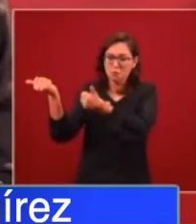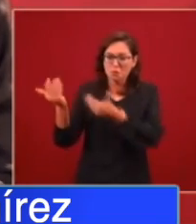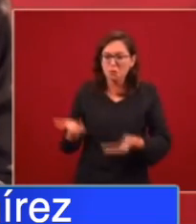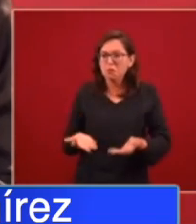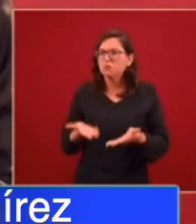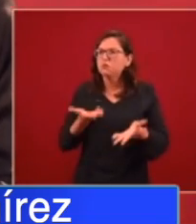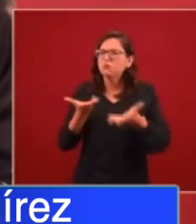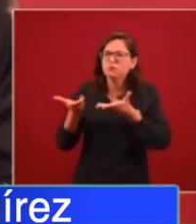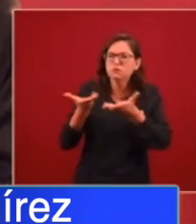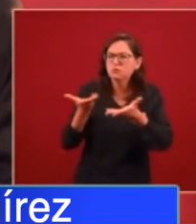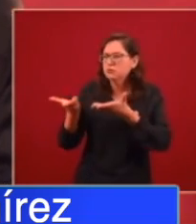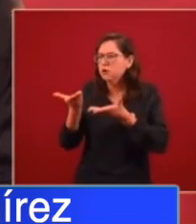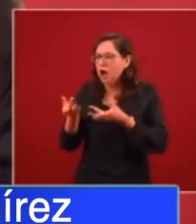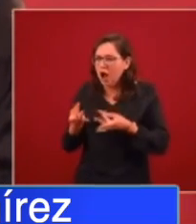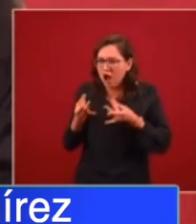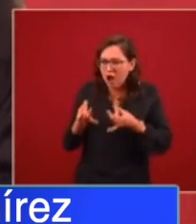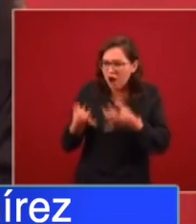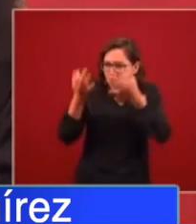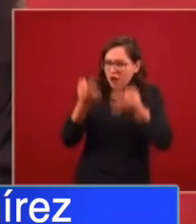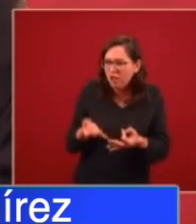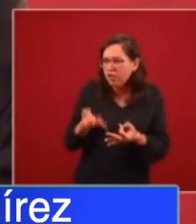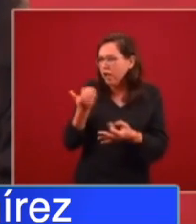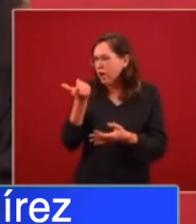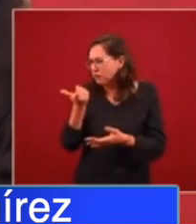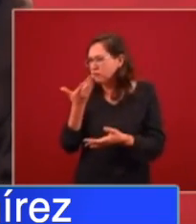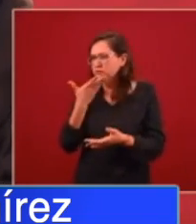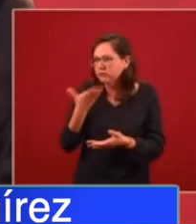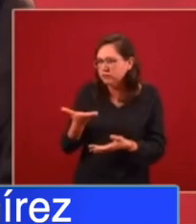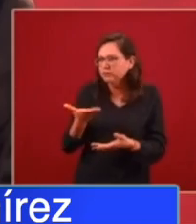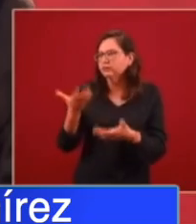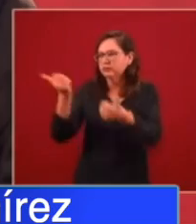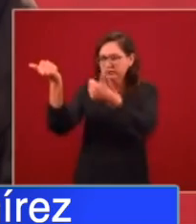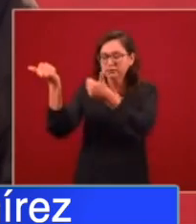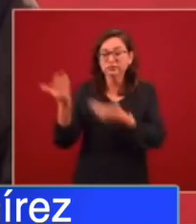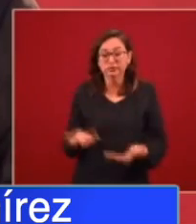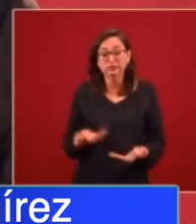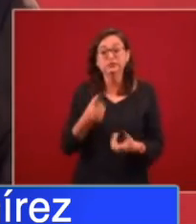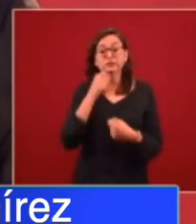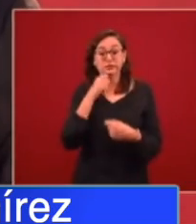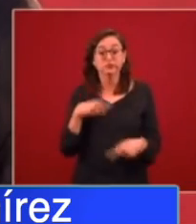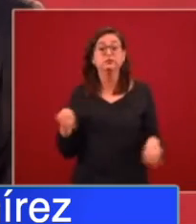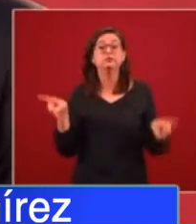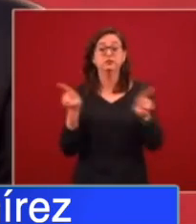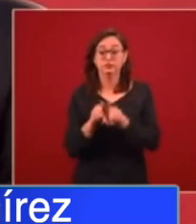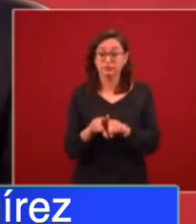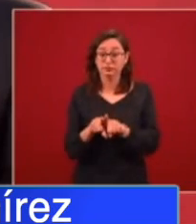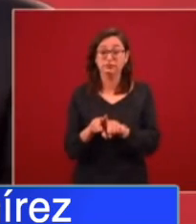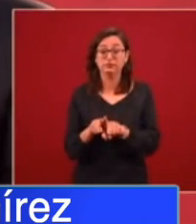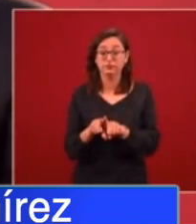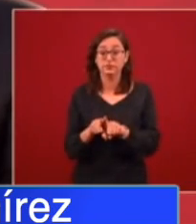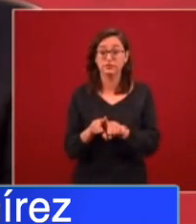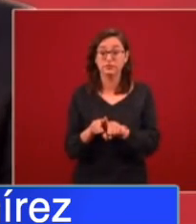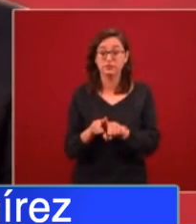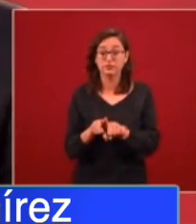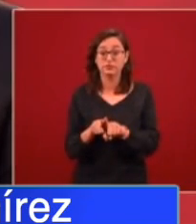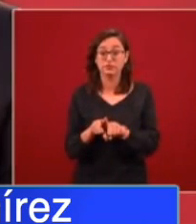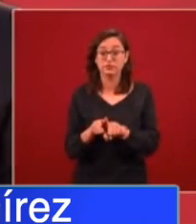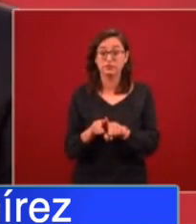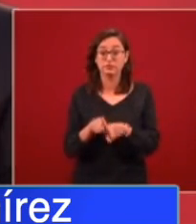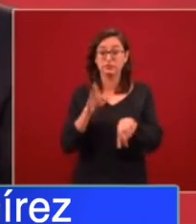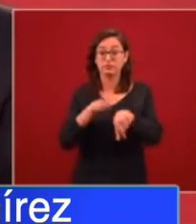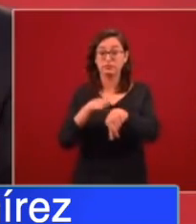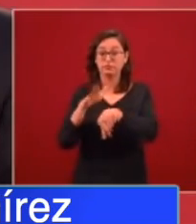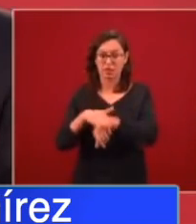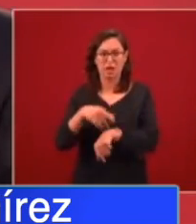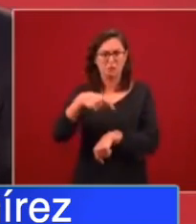consigan de mejor calidad y mejor precio. También en las convocatorias se hace invitación a